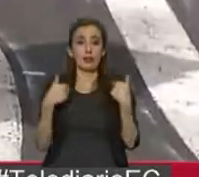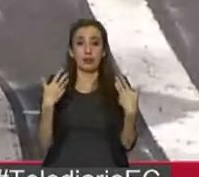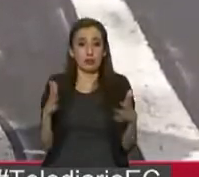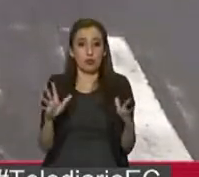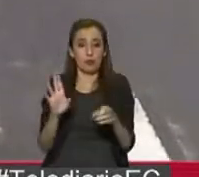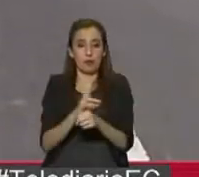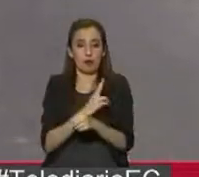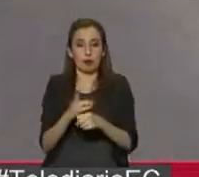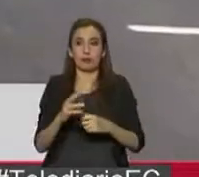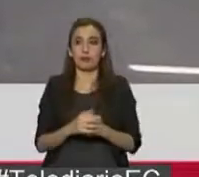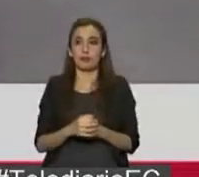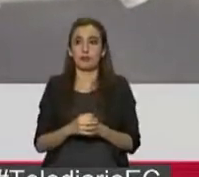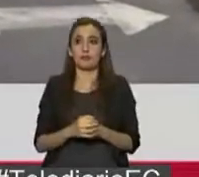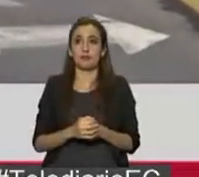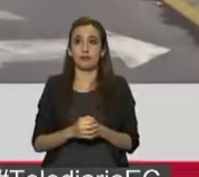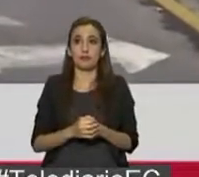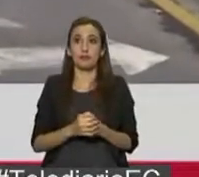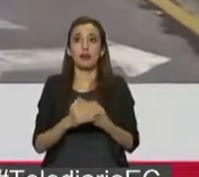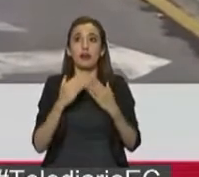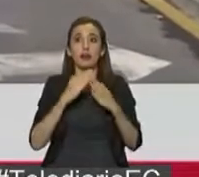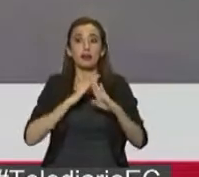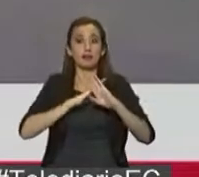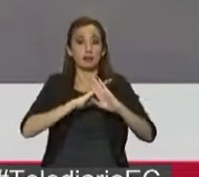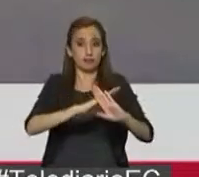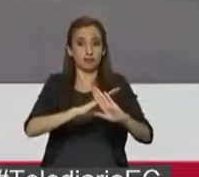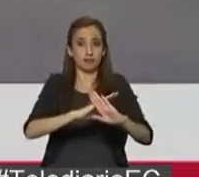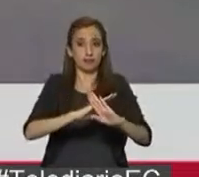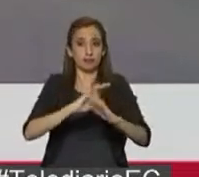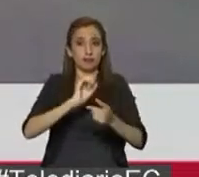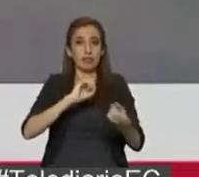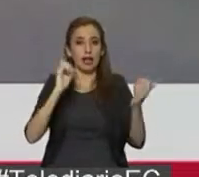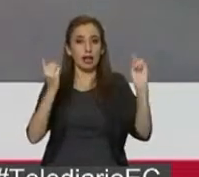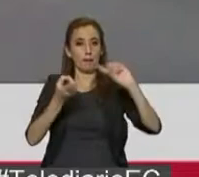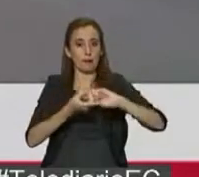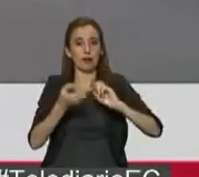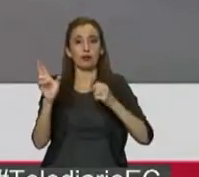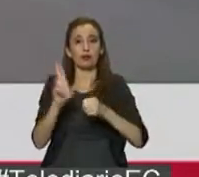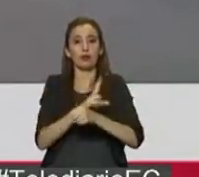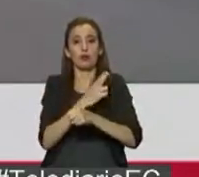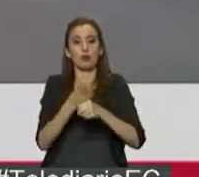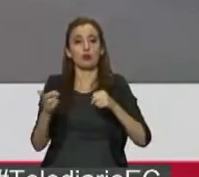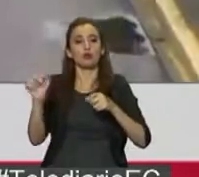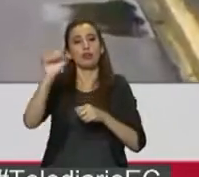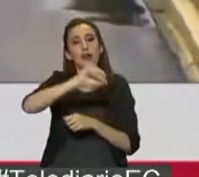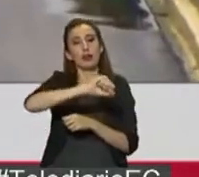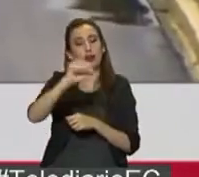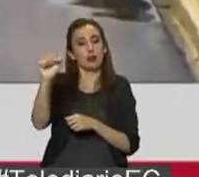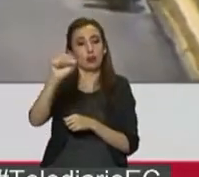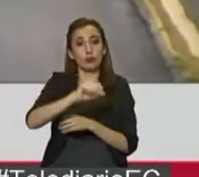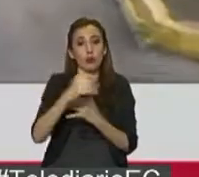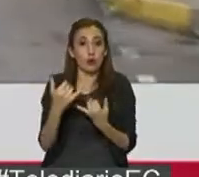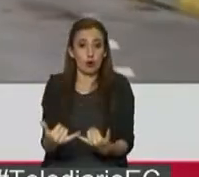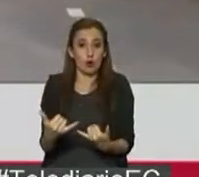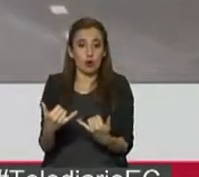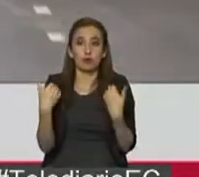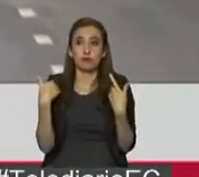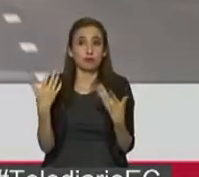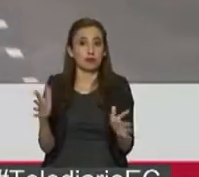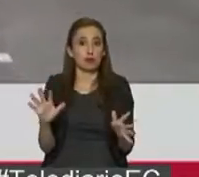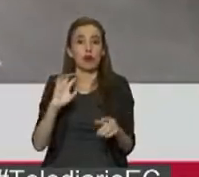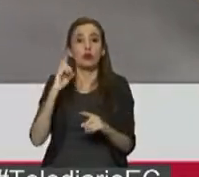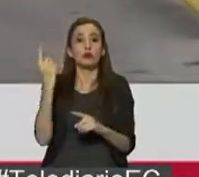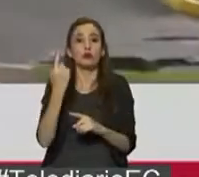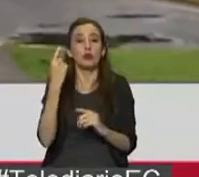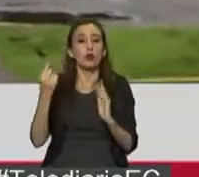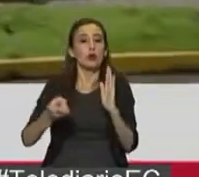de restricción para evitar la propagación del COVID-19 ha cambiado la cotidianidad de nuestros desplazamientos. Actualmente los vehículos pueden ser utilizados